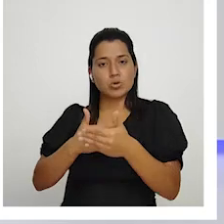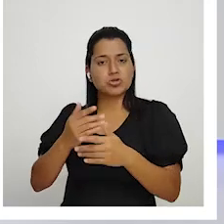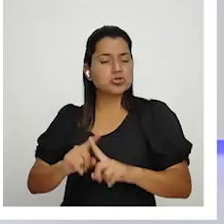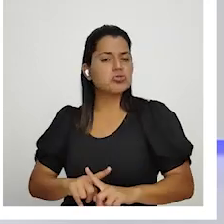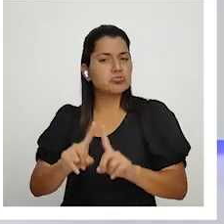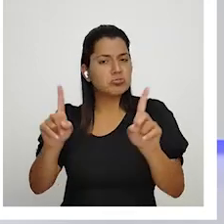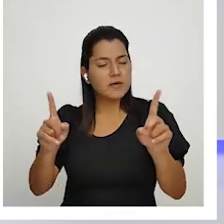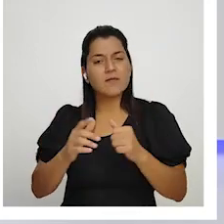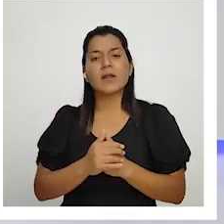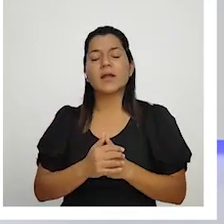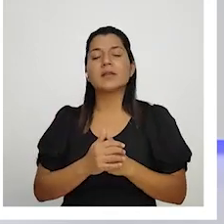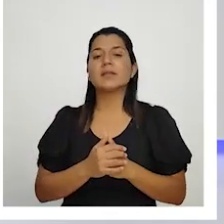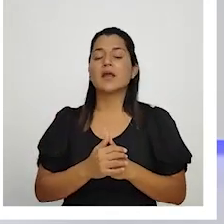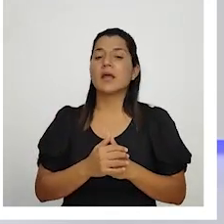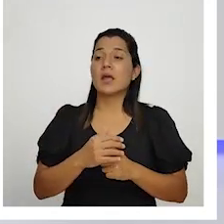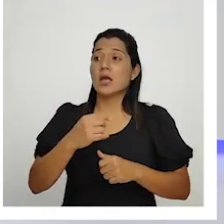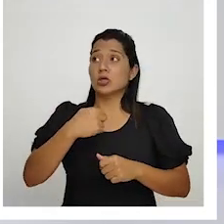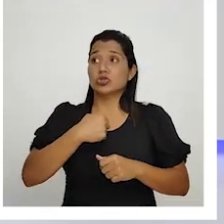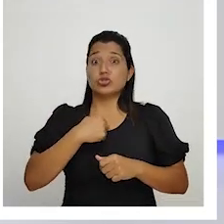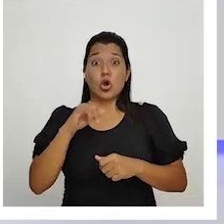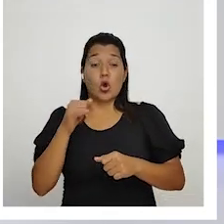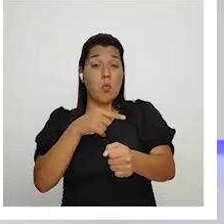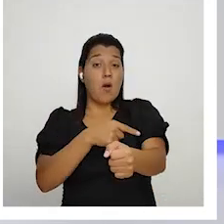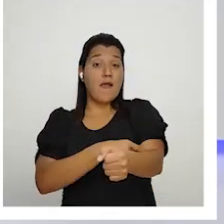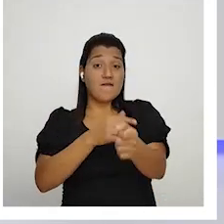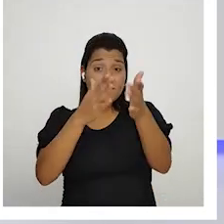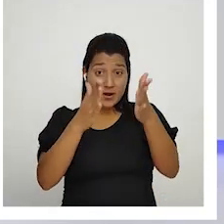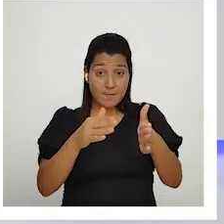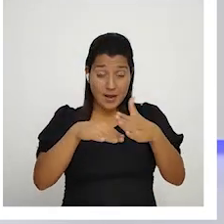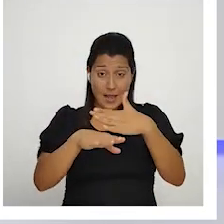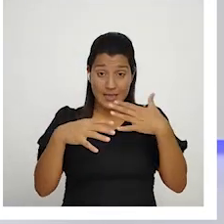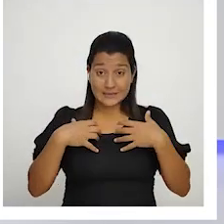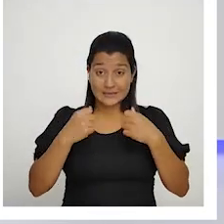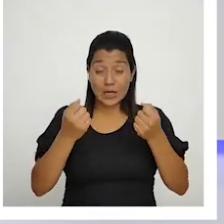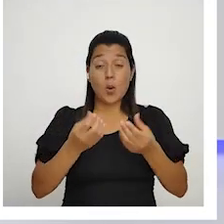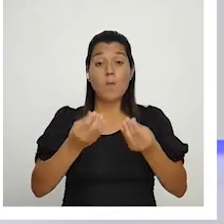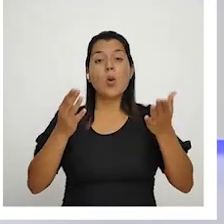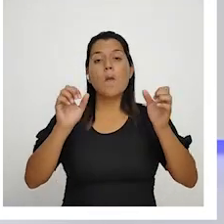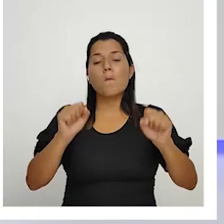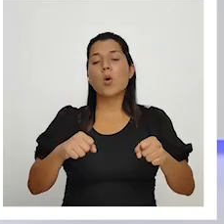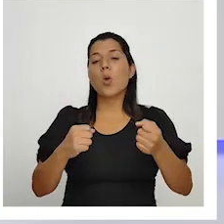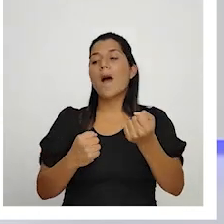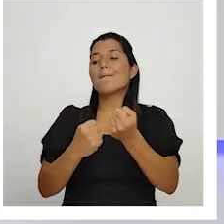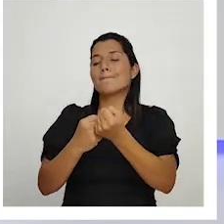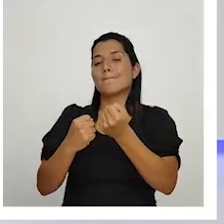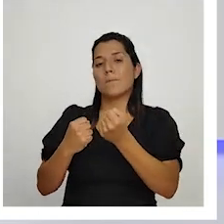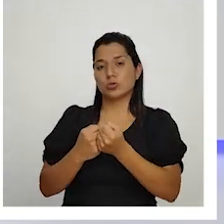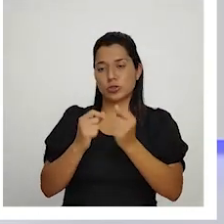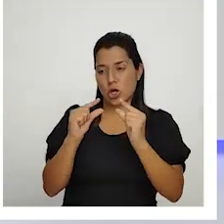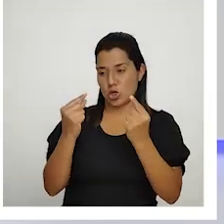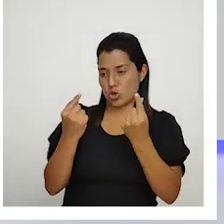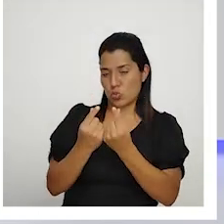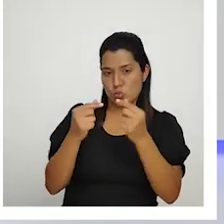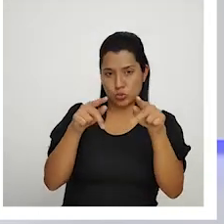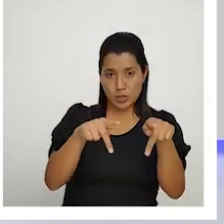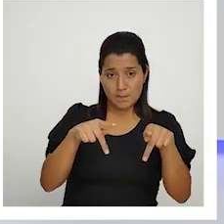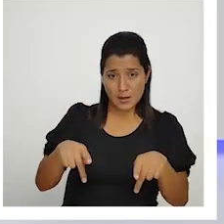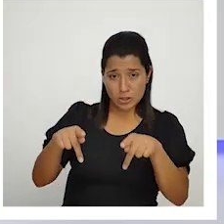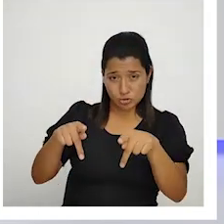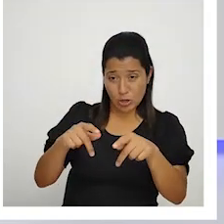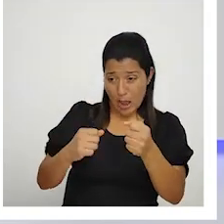decía de cómo como enfermera en salud pública puedo apoyar a las poblaciones, ¿verdad? Y trabajando con poblaciones vulnerables,